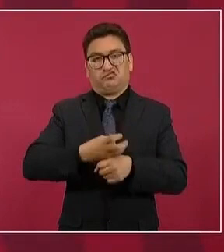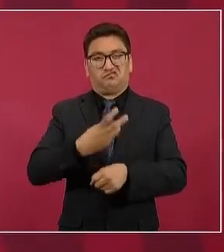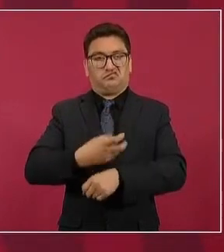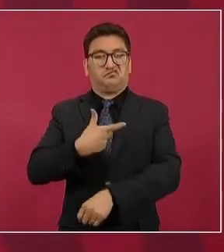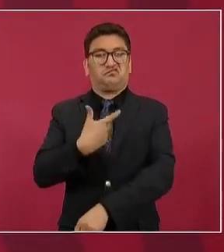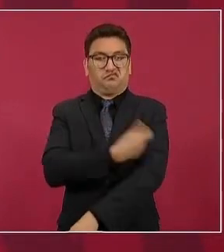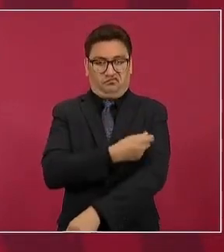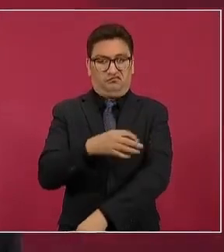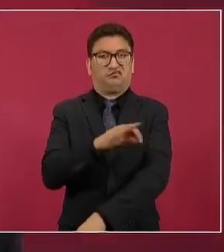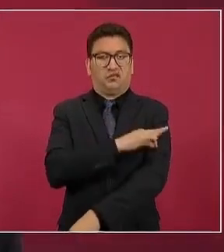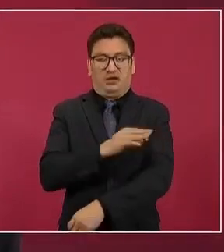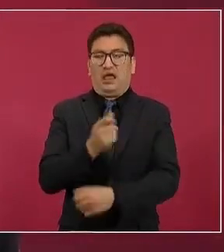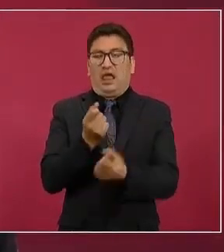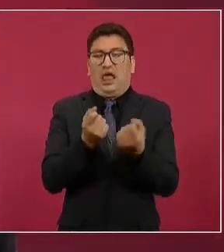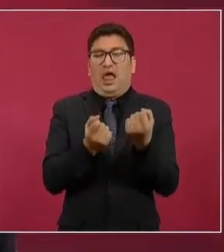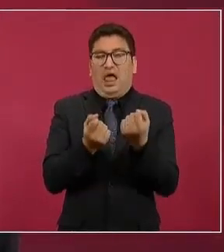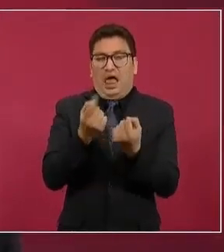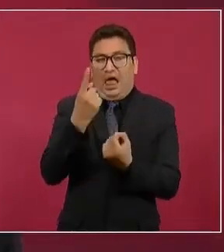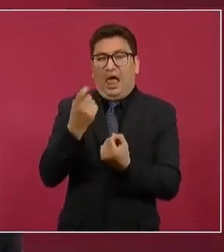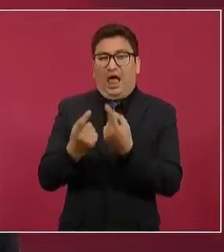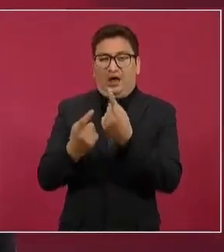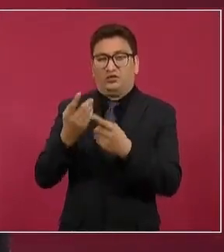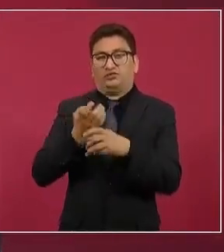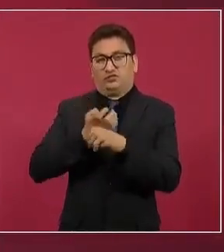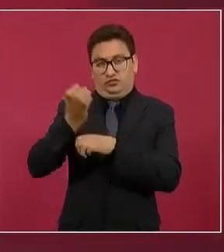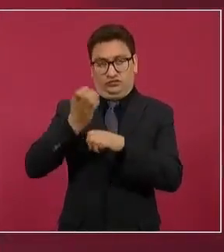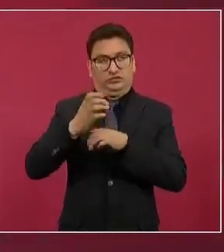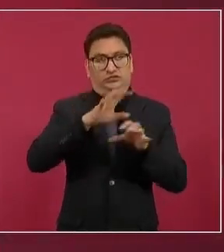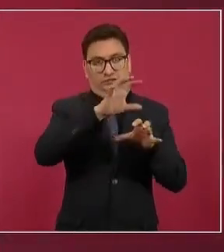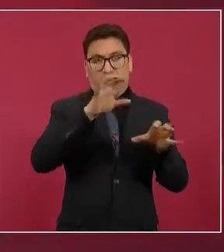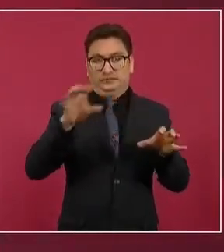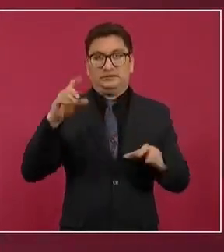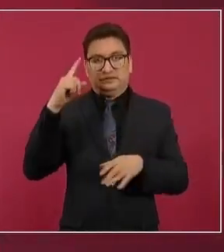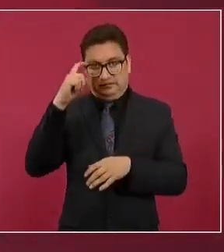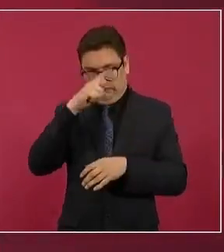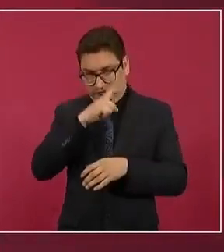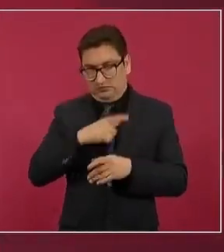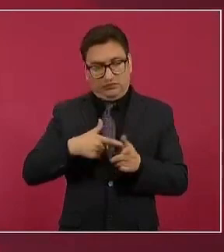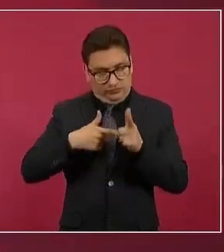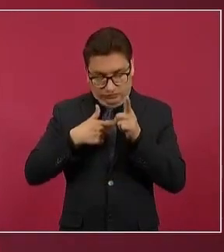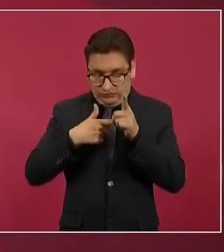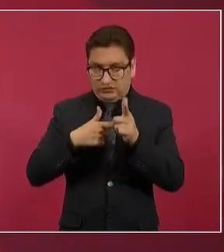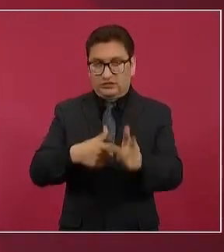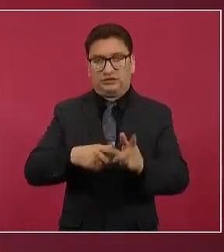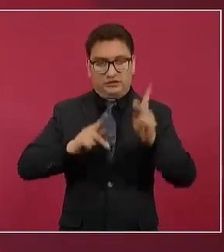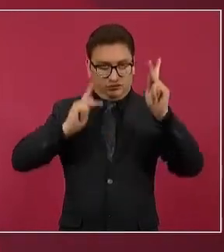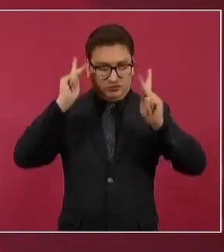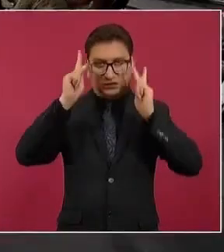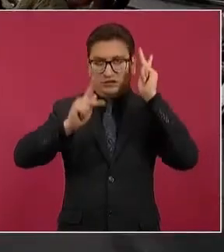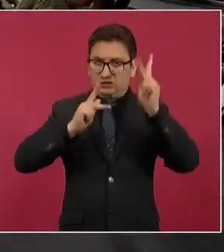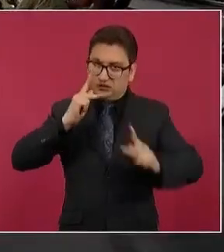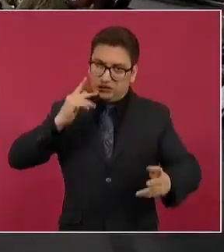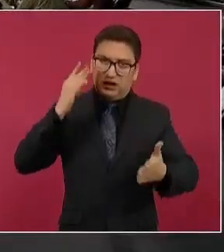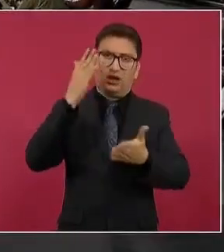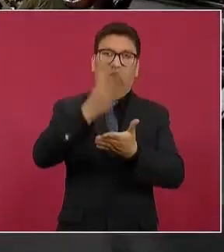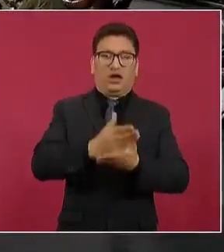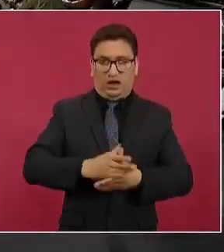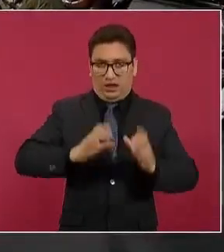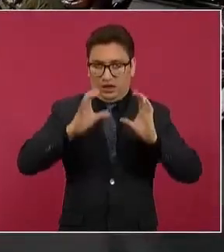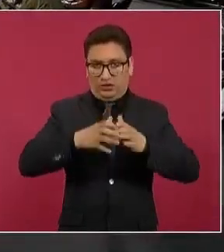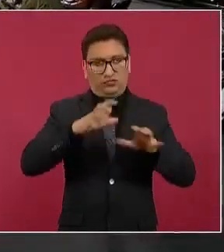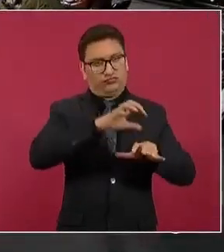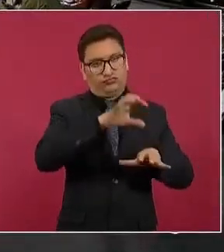Tenemos alguna dificultad en algunos estados, pero estamos trabajando, visitando todas las comunidades y